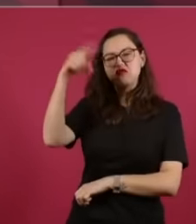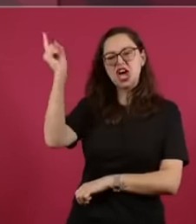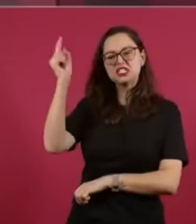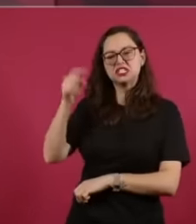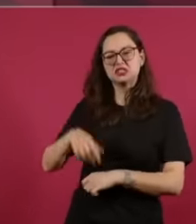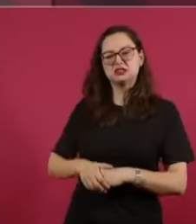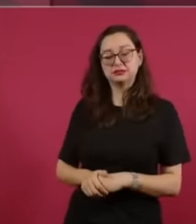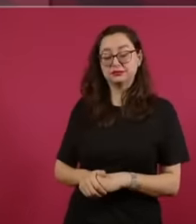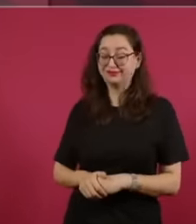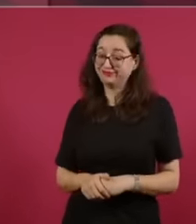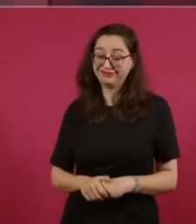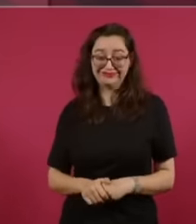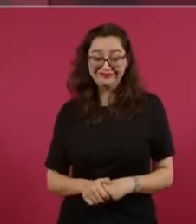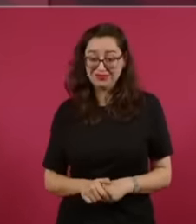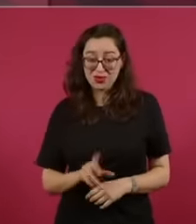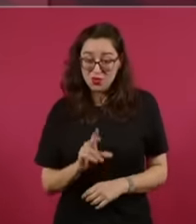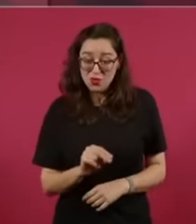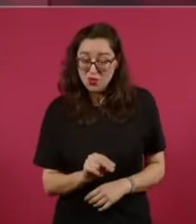Ya no.